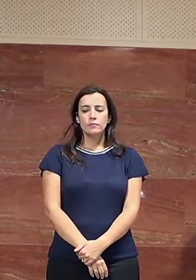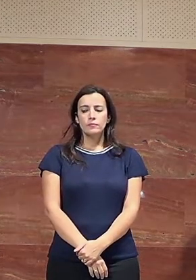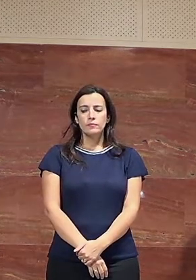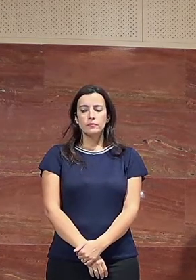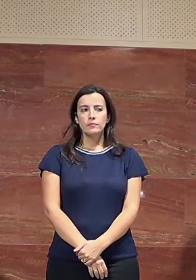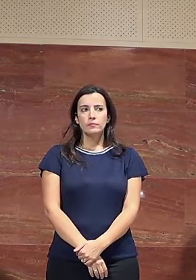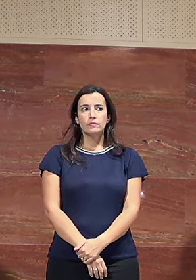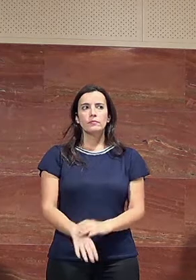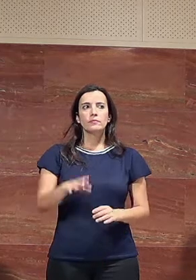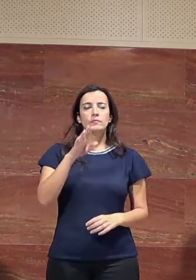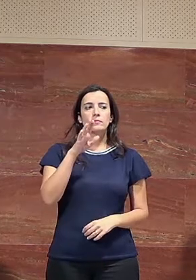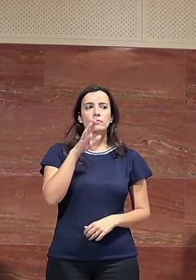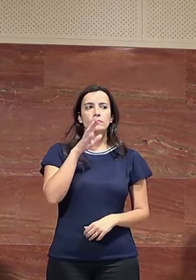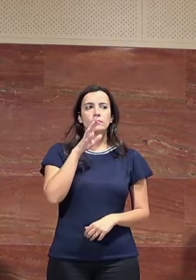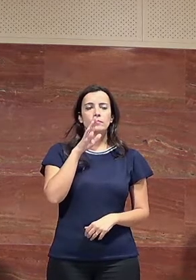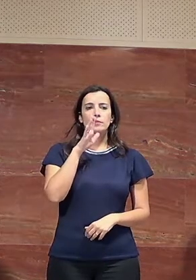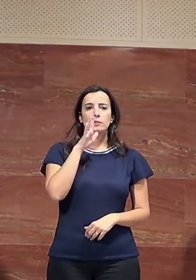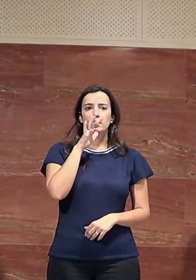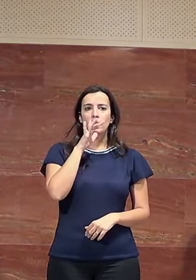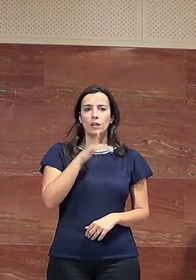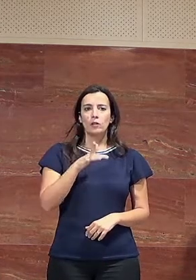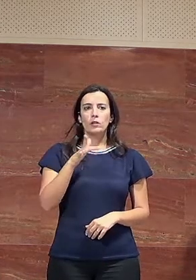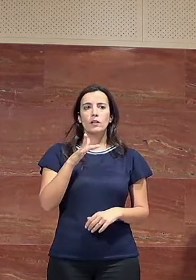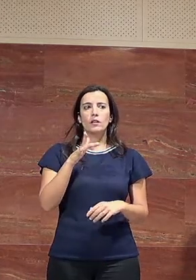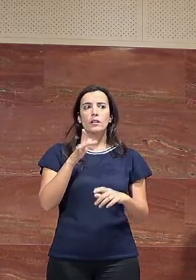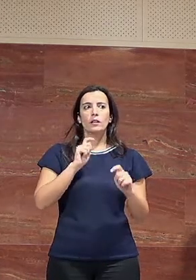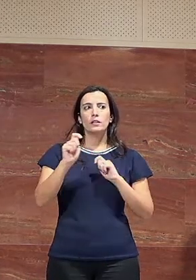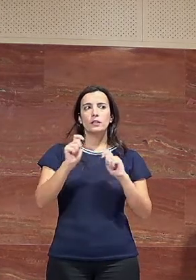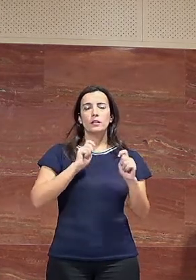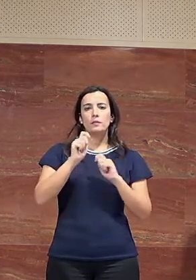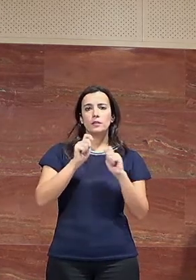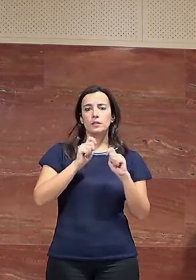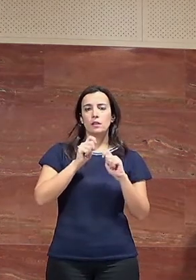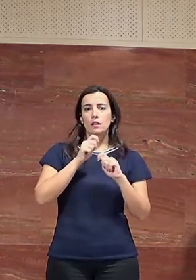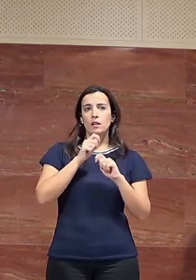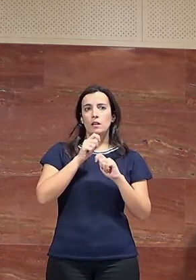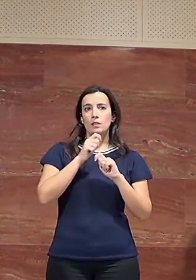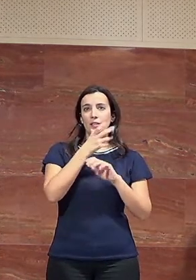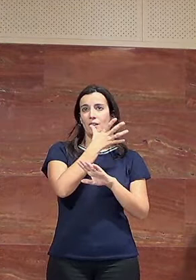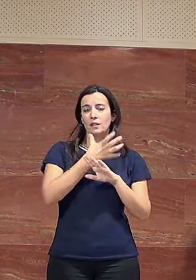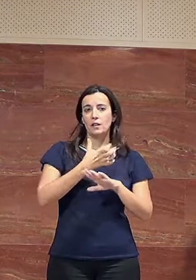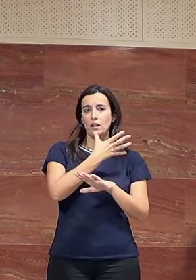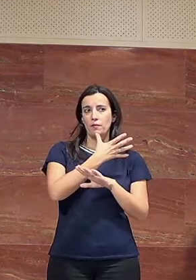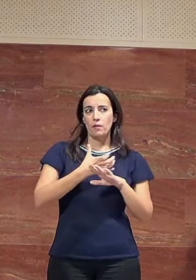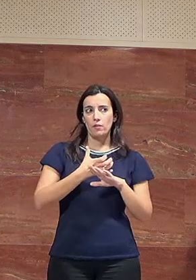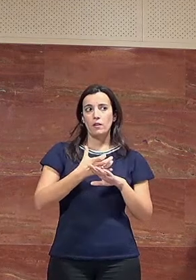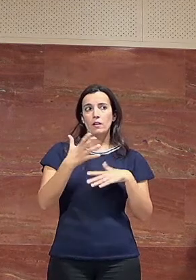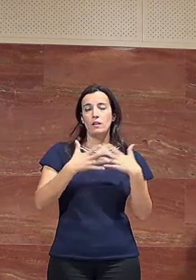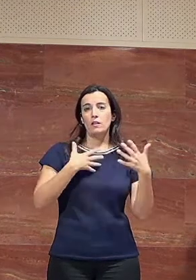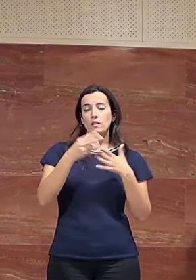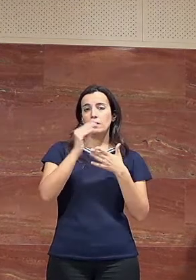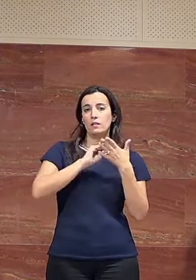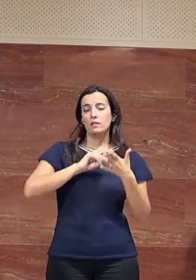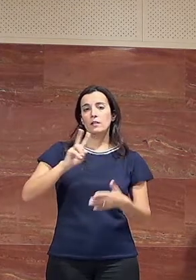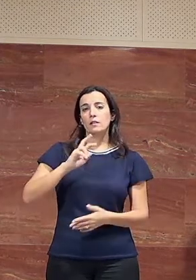Ahora va a tener lugar la entrevista que tenemos grabada, porque no ha podido ser en directo, al escritor